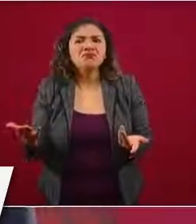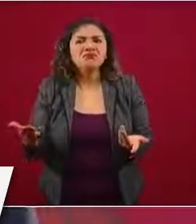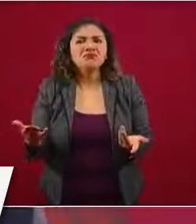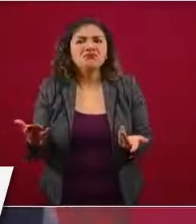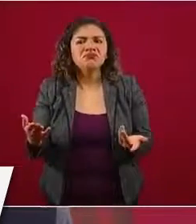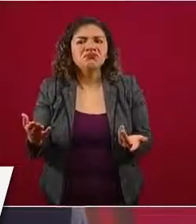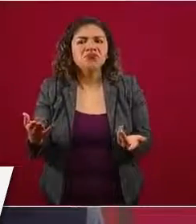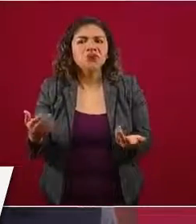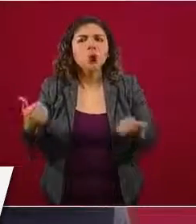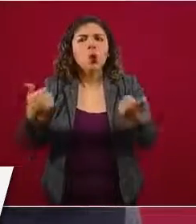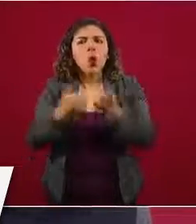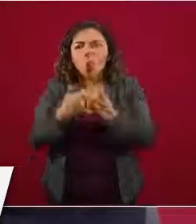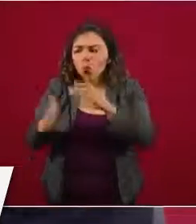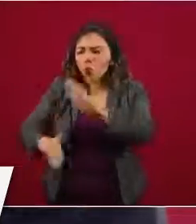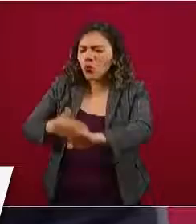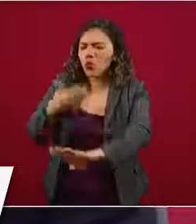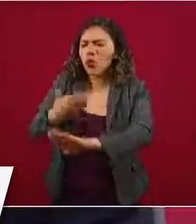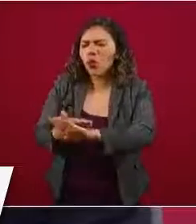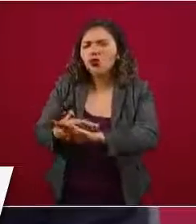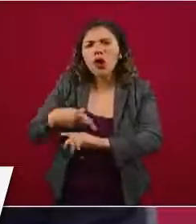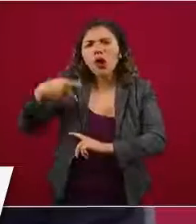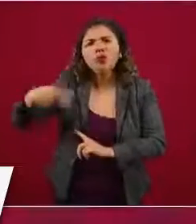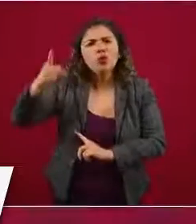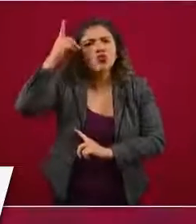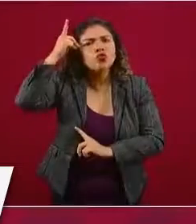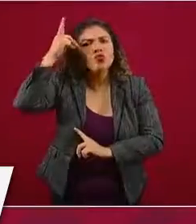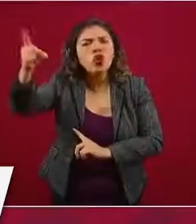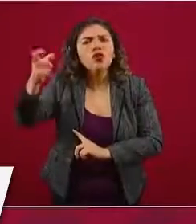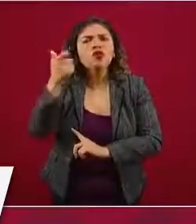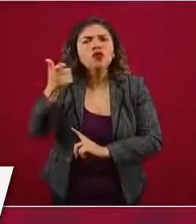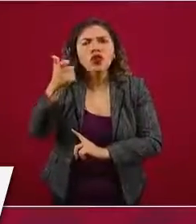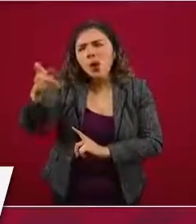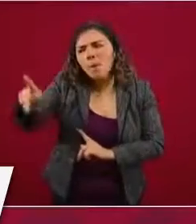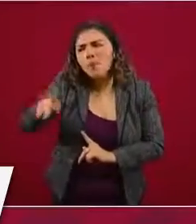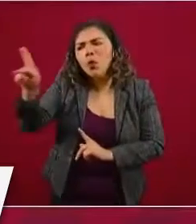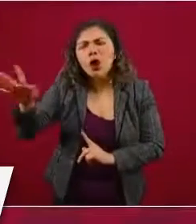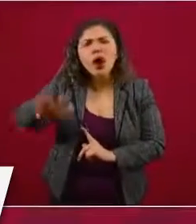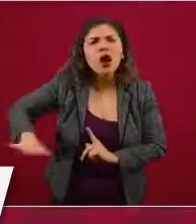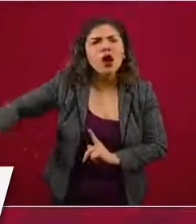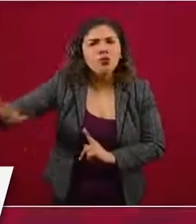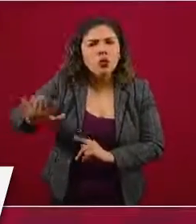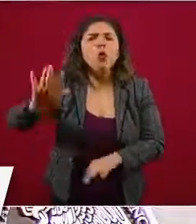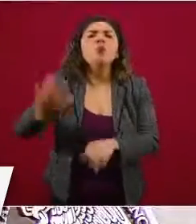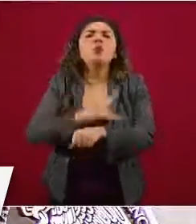se afectaba el patrimonio público, por eso la pobreza,